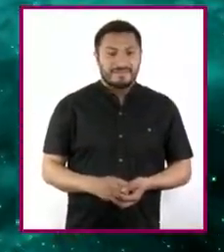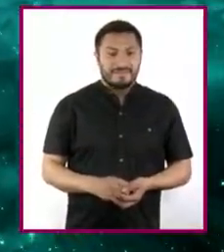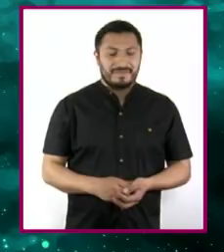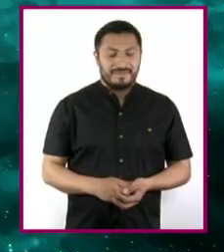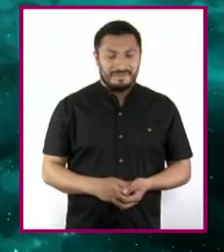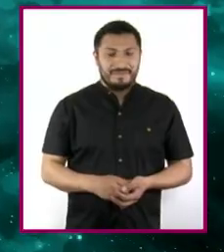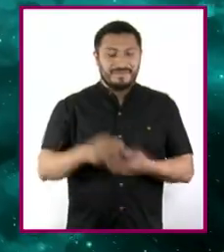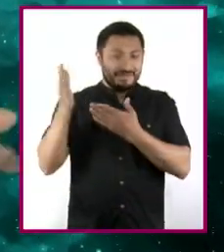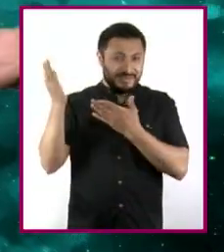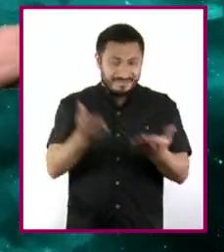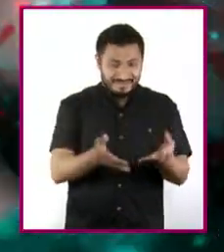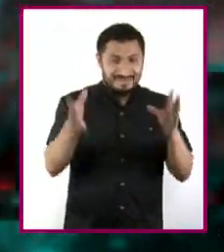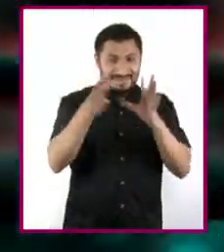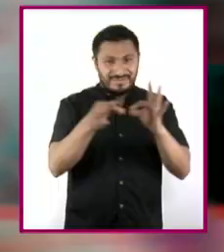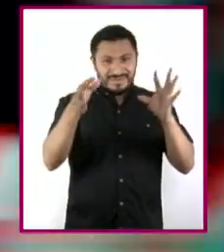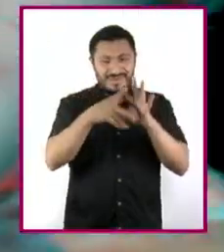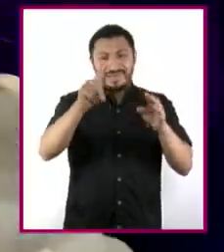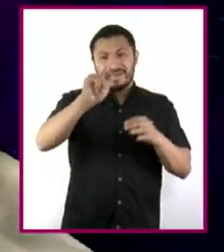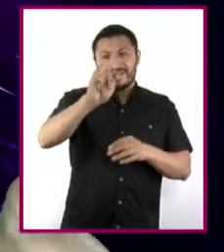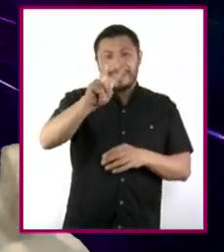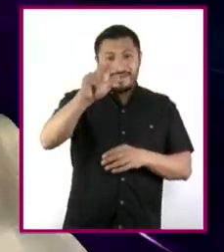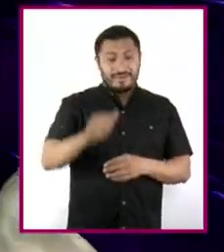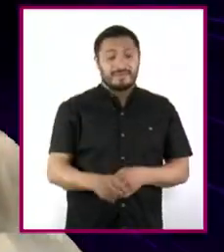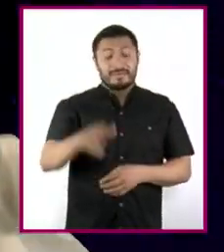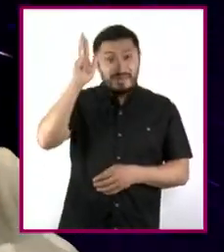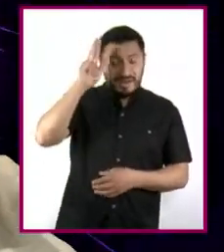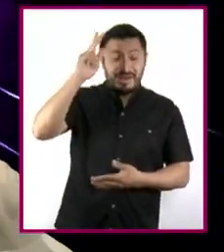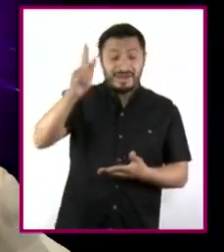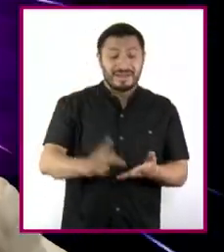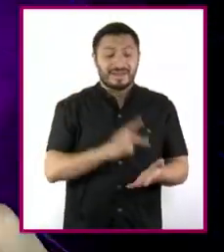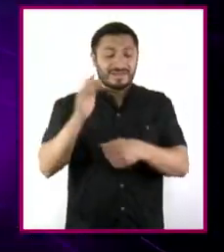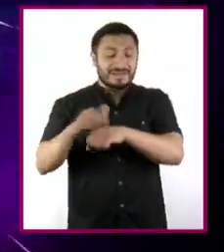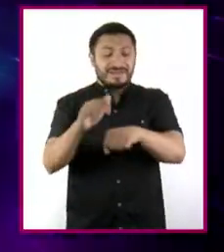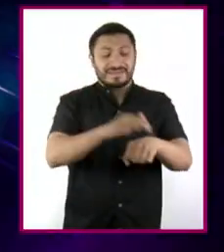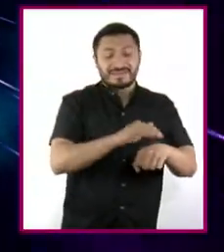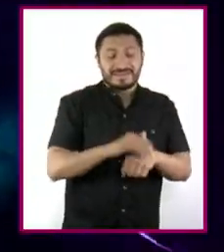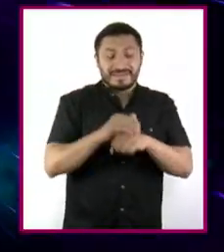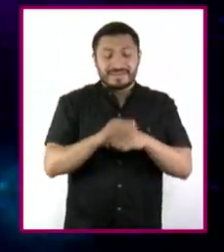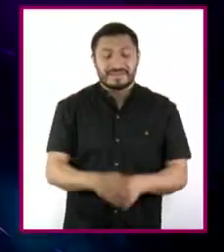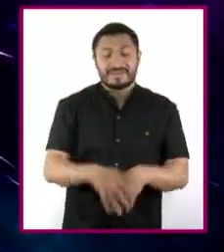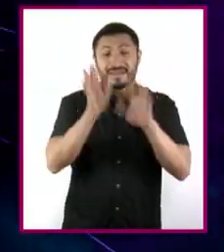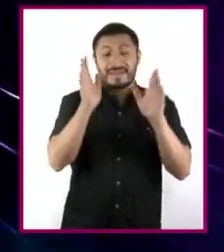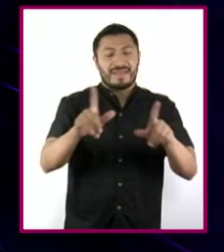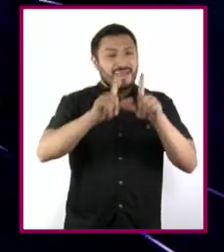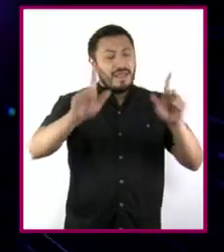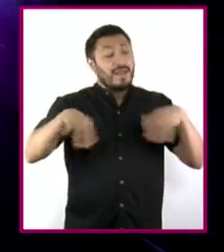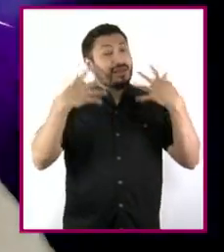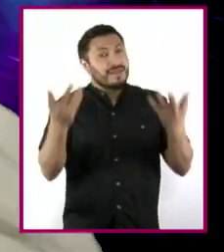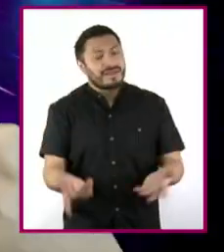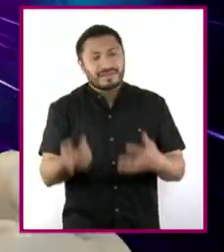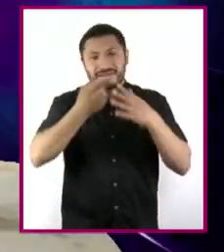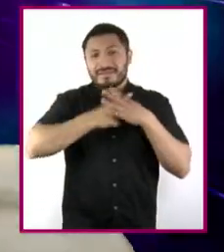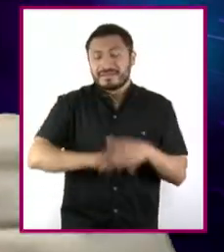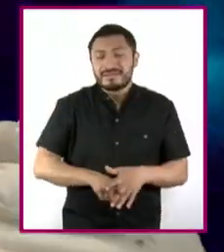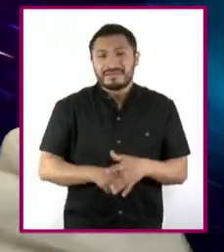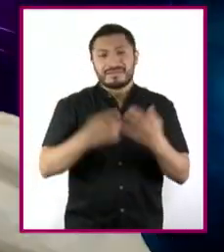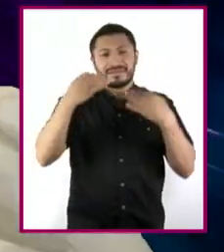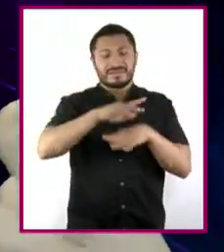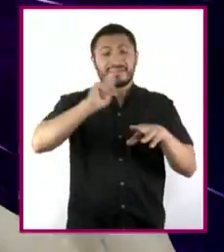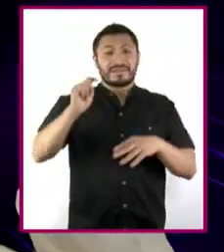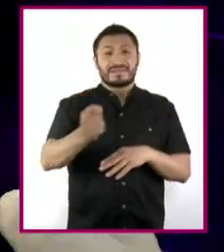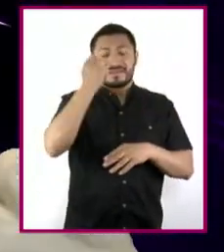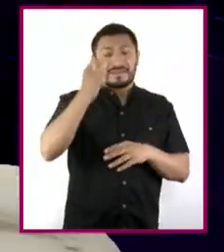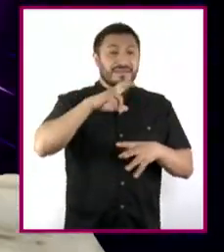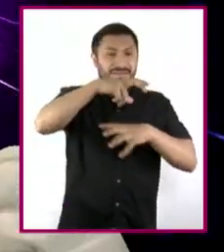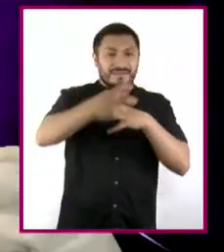Vamos al tutorial con Tiba. ¡Hola de nuevo, amigas y amigos! ¿Están listos para adentrarnos en las